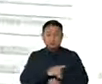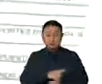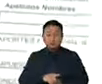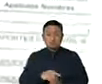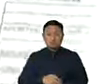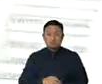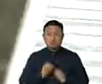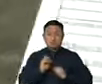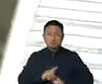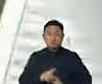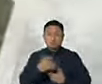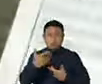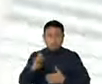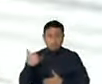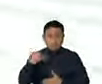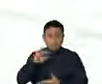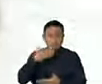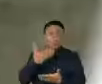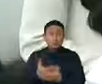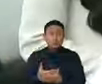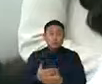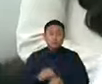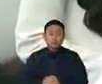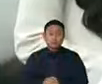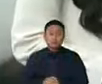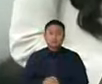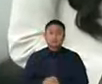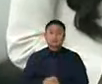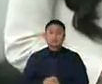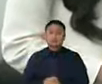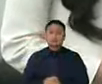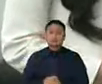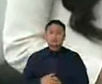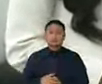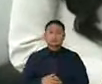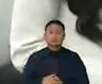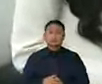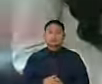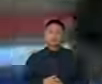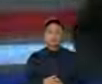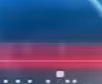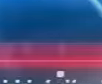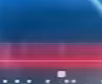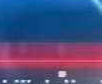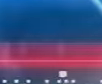se han presentado las justificaciones pertinentes. Informó Carolina Basante.